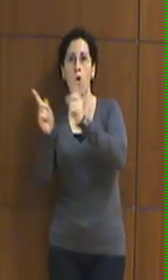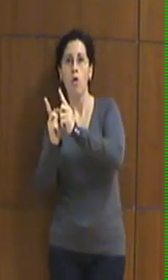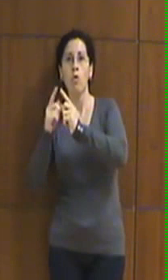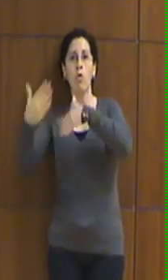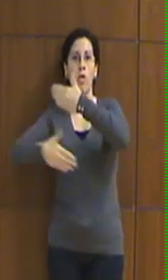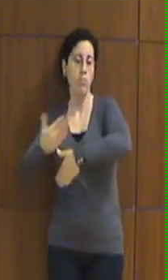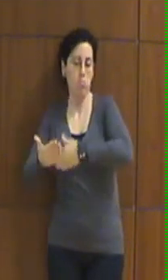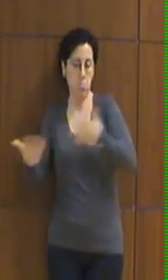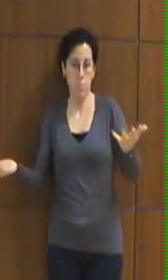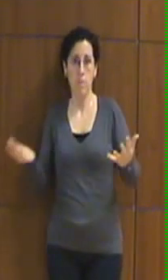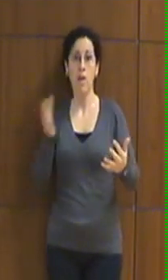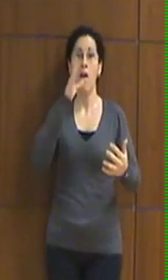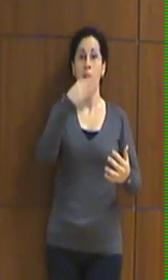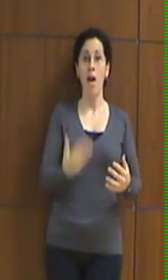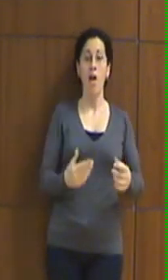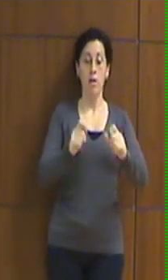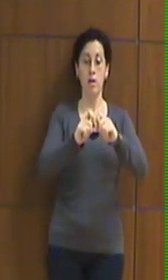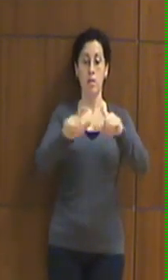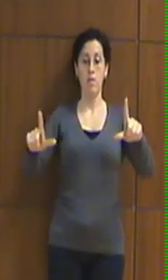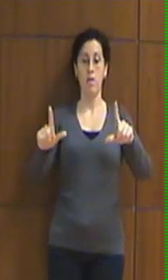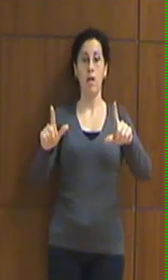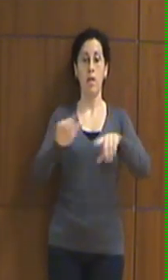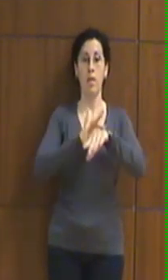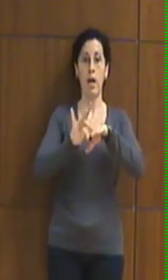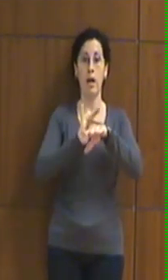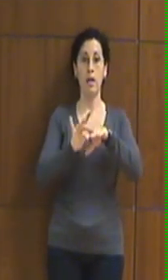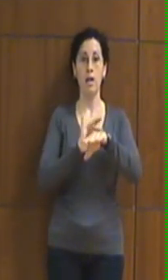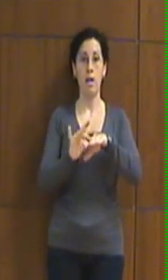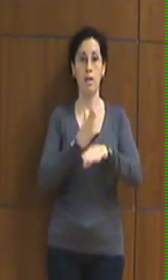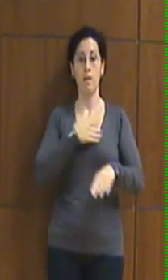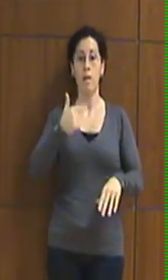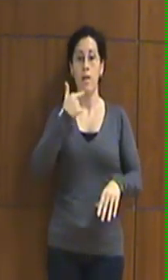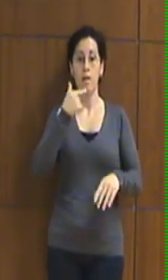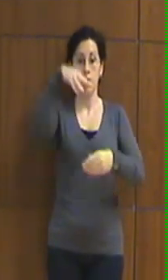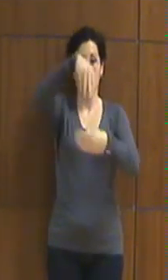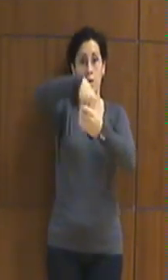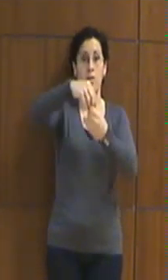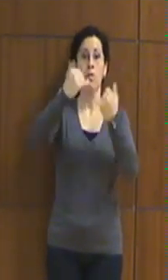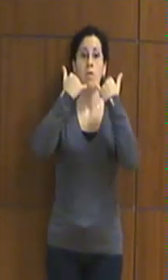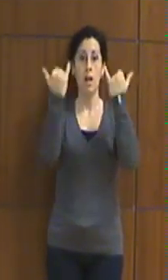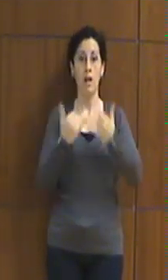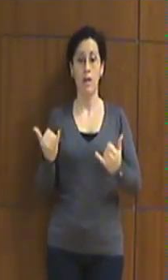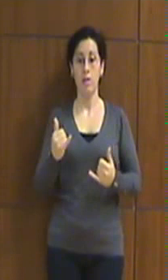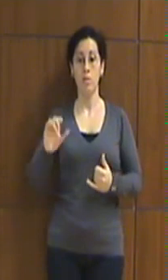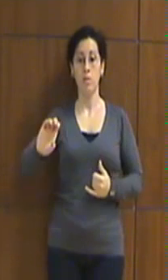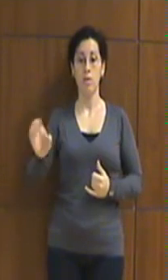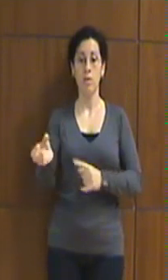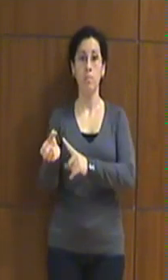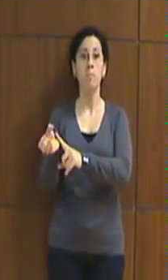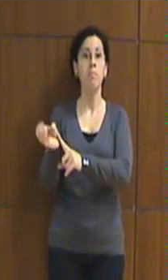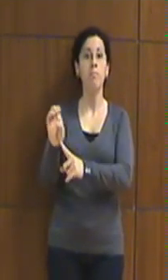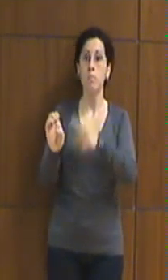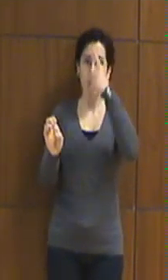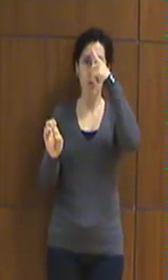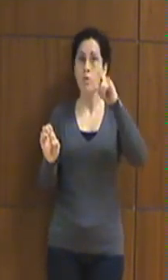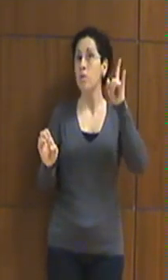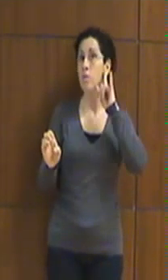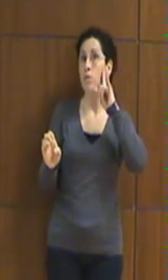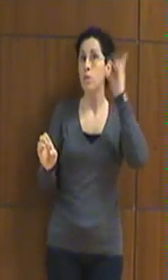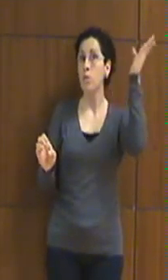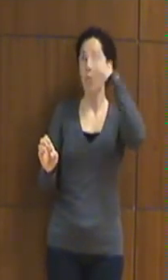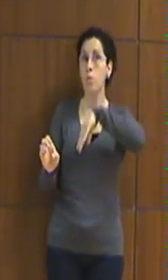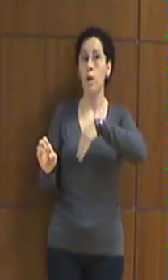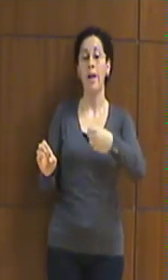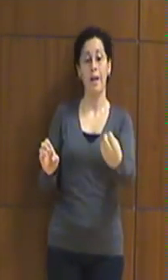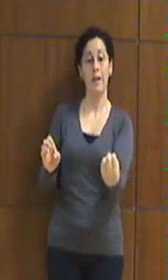¿no? Ahora les ponemos una pantallita digital y con un dispositivo eléctrico que tú giras la ruedecita y no sabes dónde está. Y sí, en